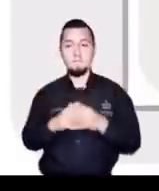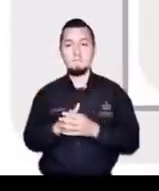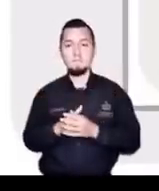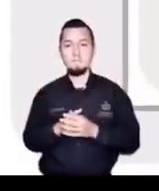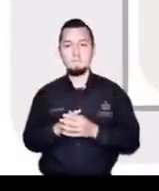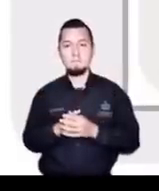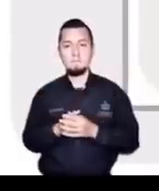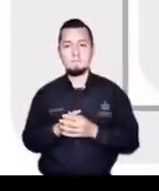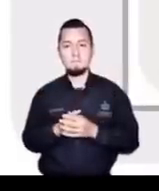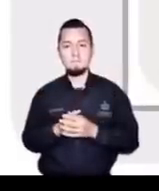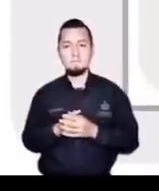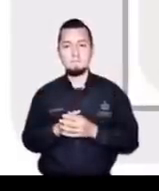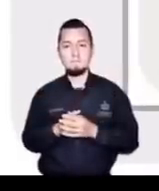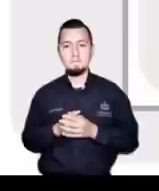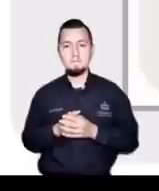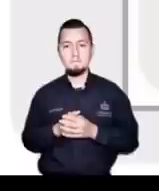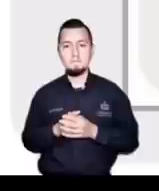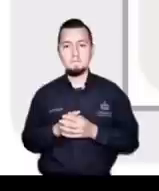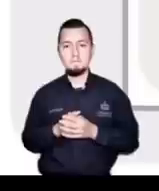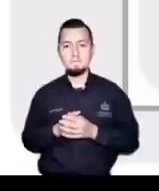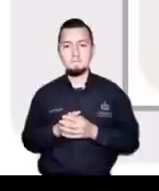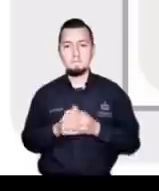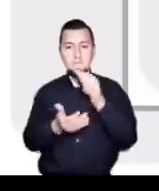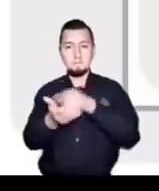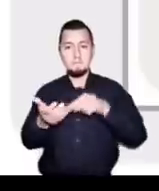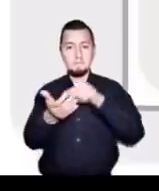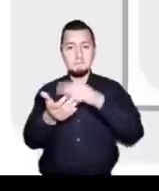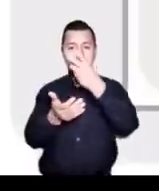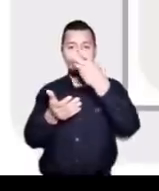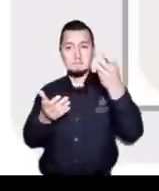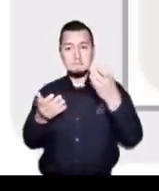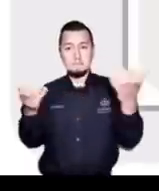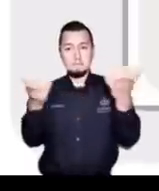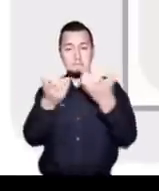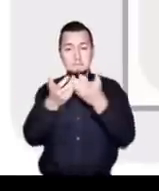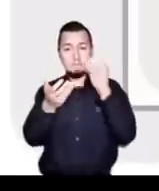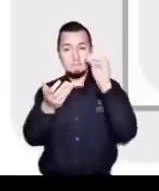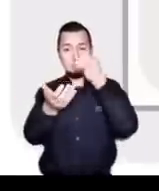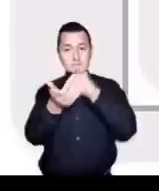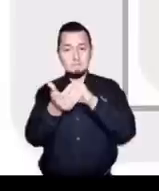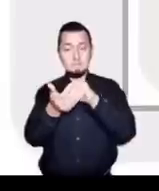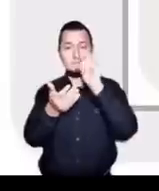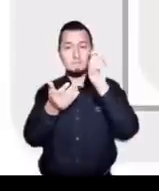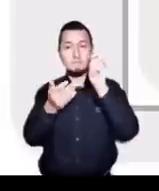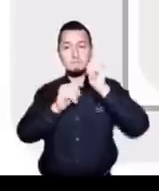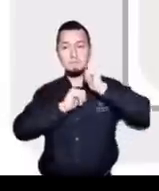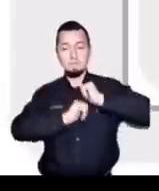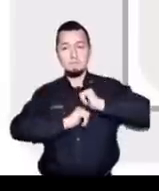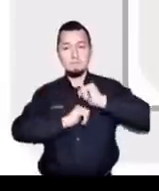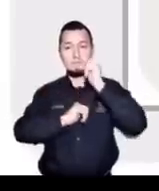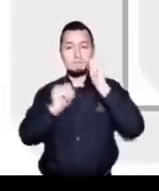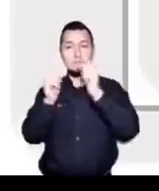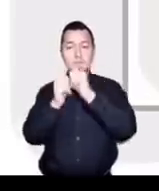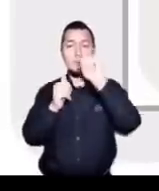En estas zonas se van a crear unos controles con alarmas,